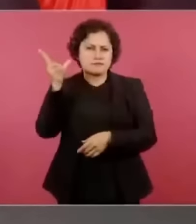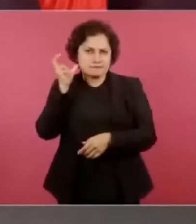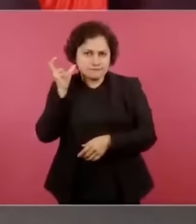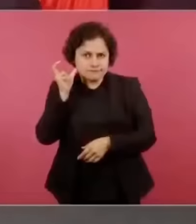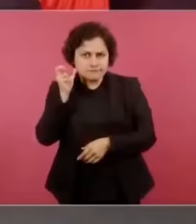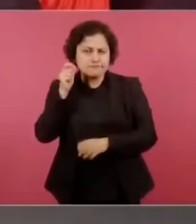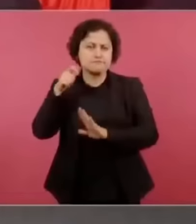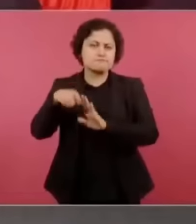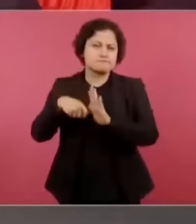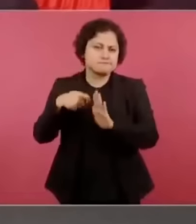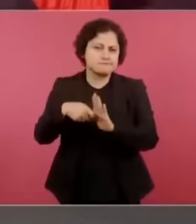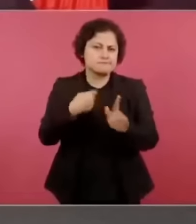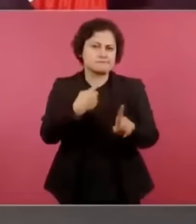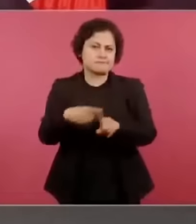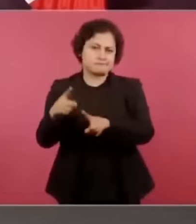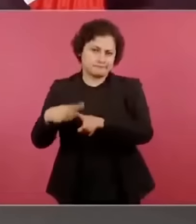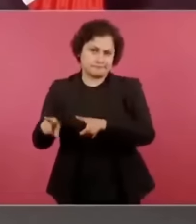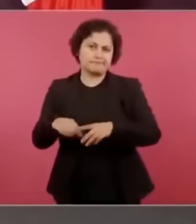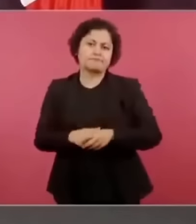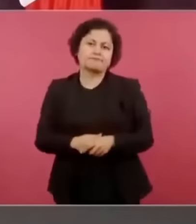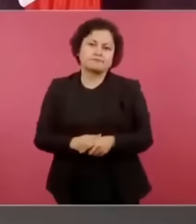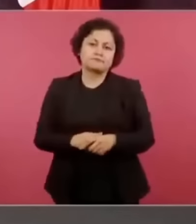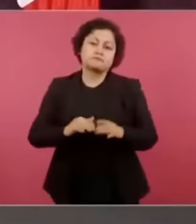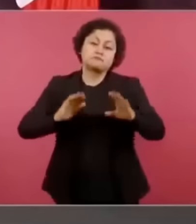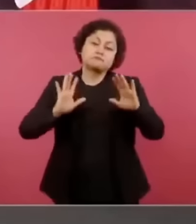Y además no me voy a ir de Zacatecas.